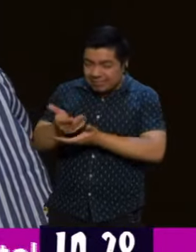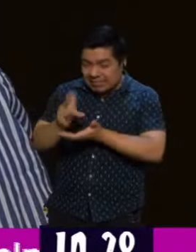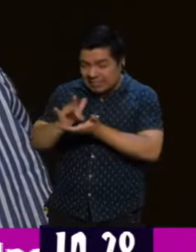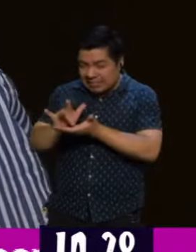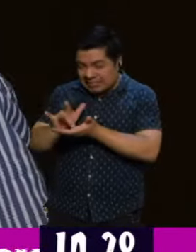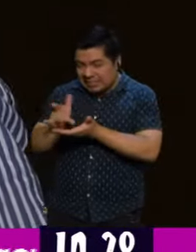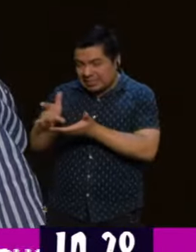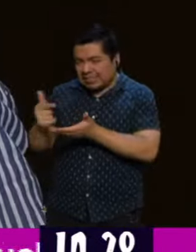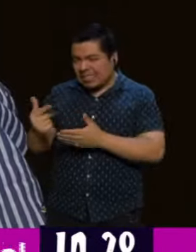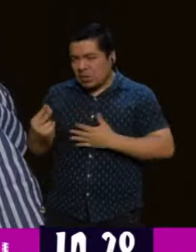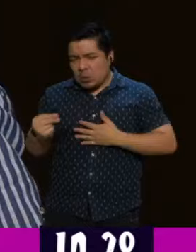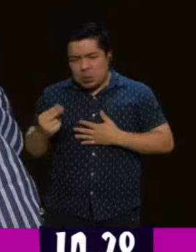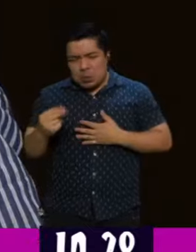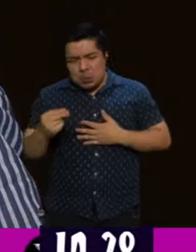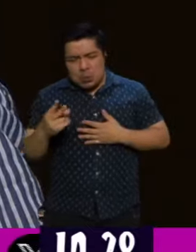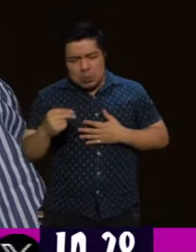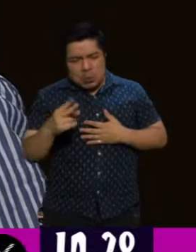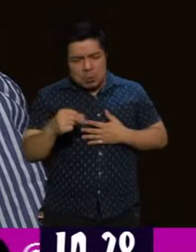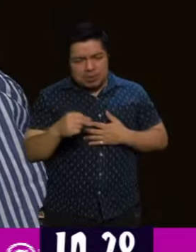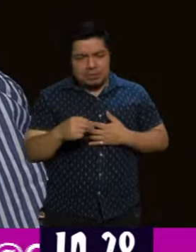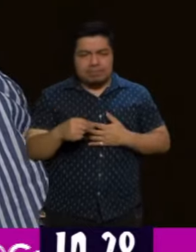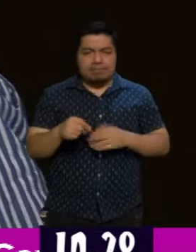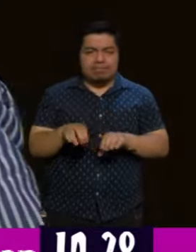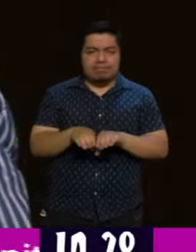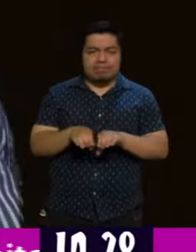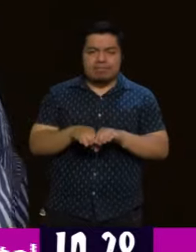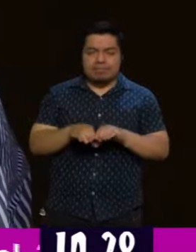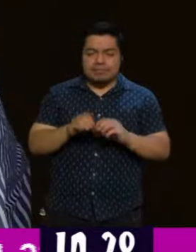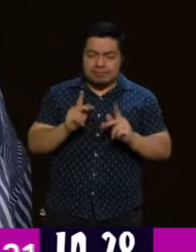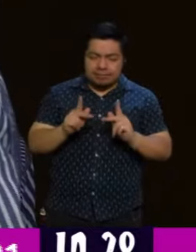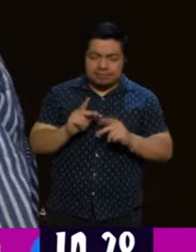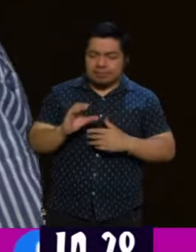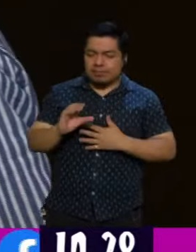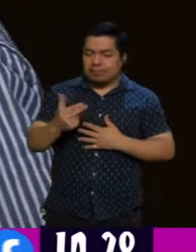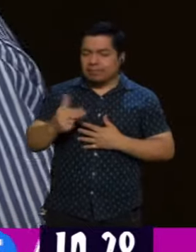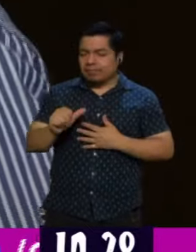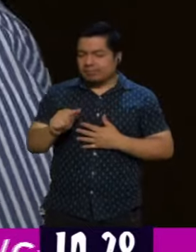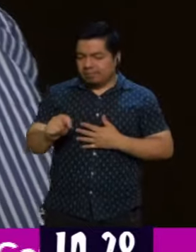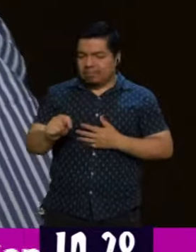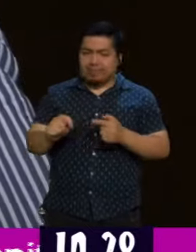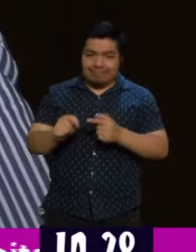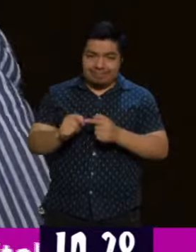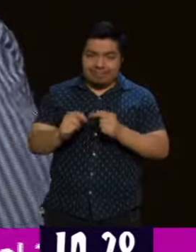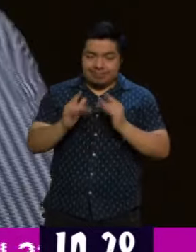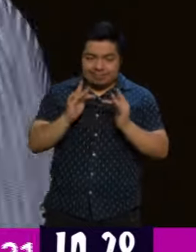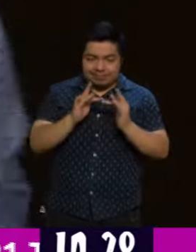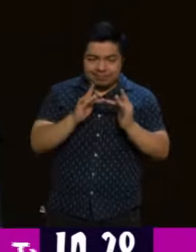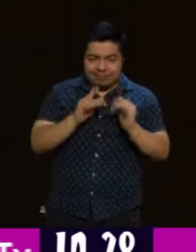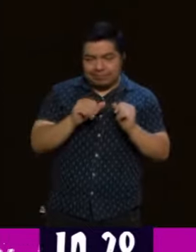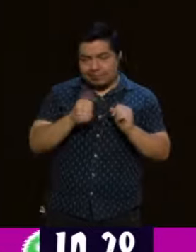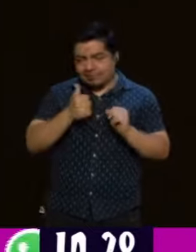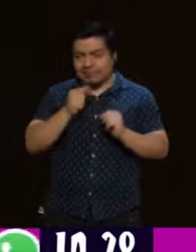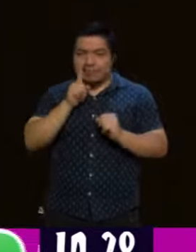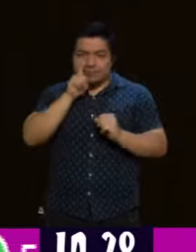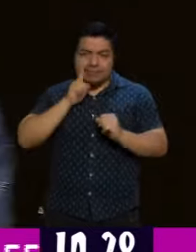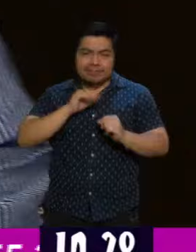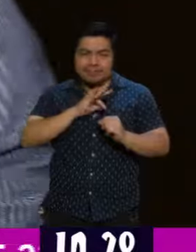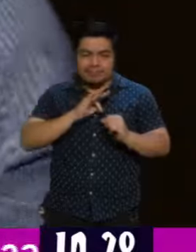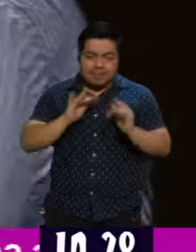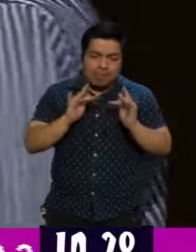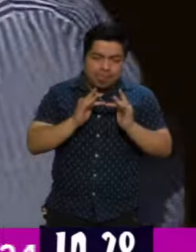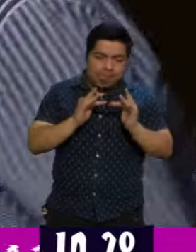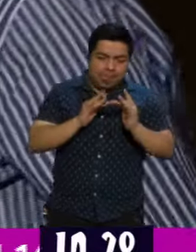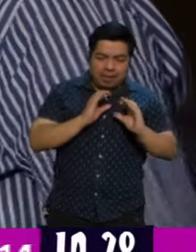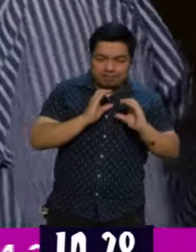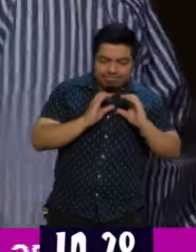se deja. No y lo se quiere deja. Hacer entrar a la cuestión del chat. Ah. A que se comunique con otras chavas. Pues para que se sienta bien. Pues sí,